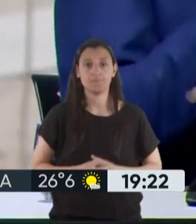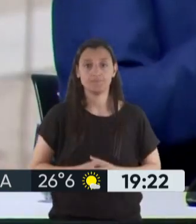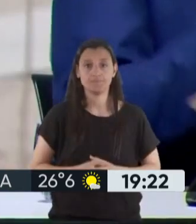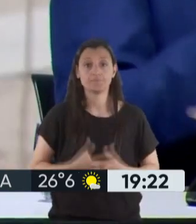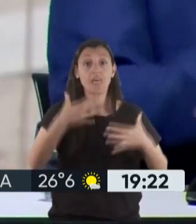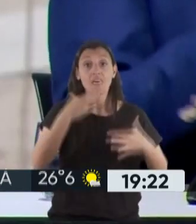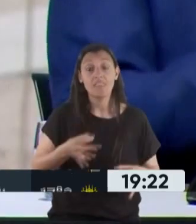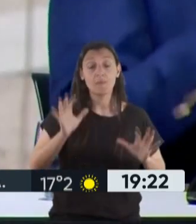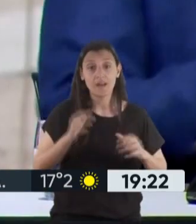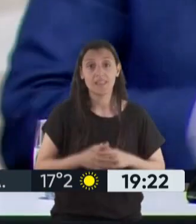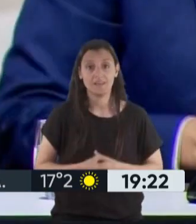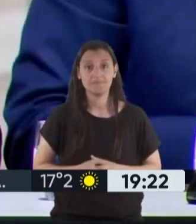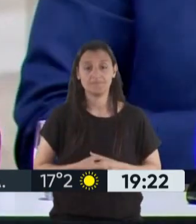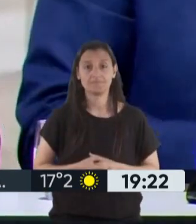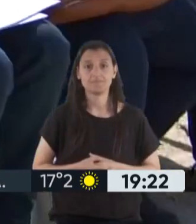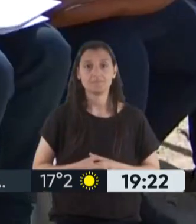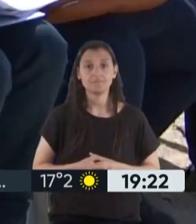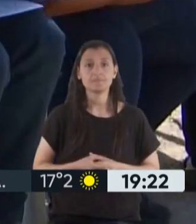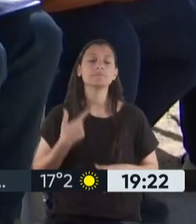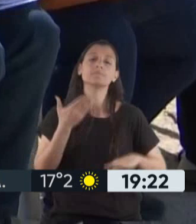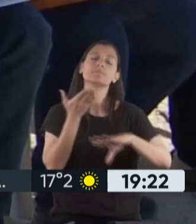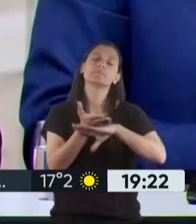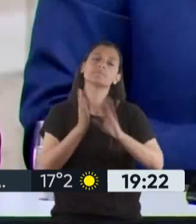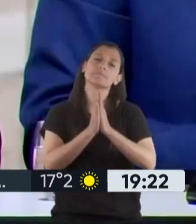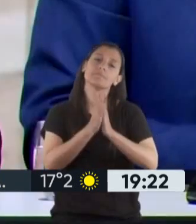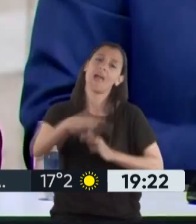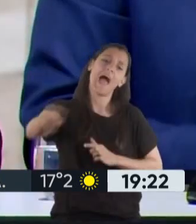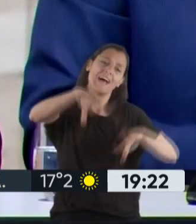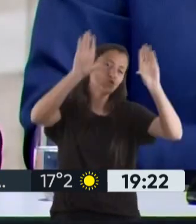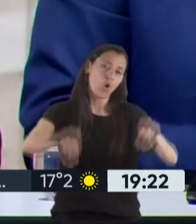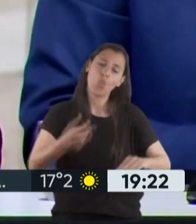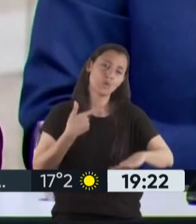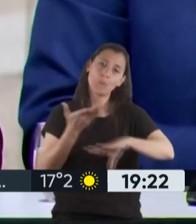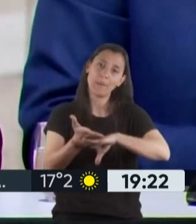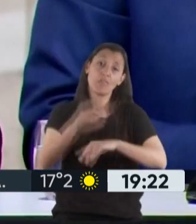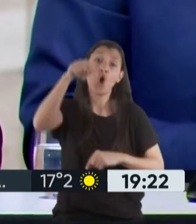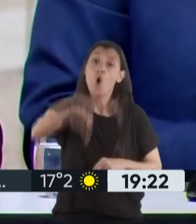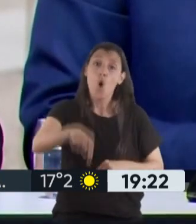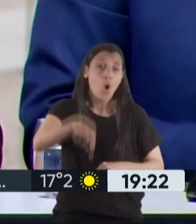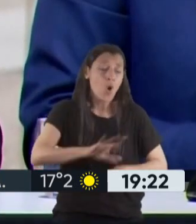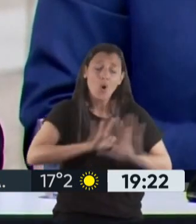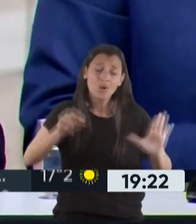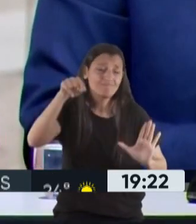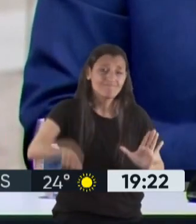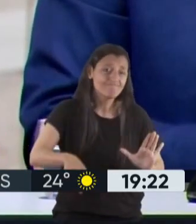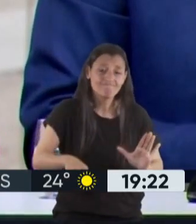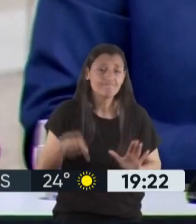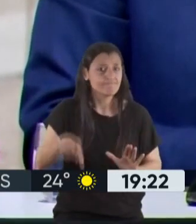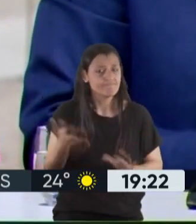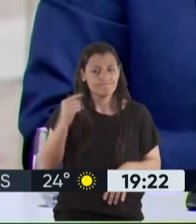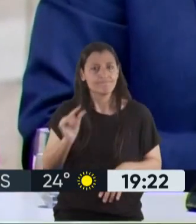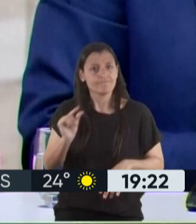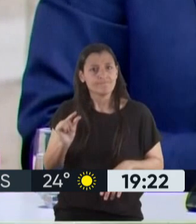De verdad, yo lo que les pido a todos y a todas, que hoy más que nunca, miren, acabamos de vivir un hecho